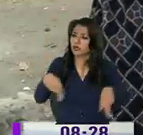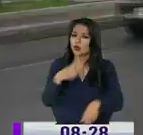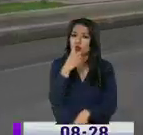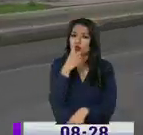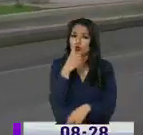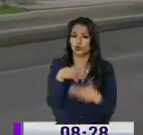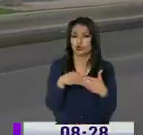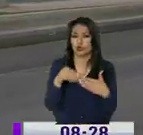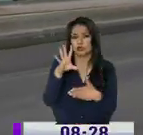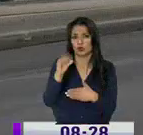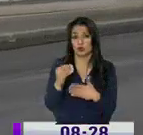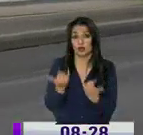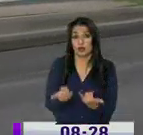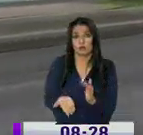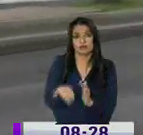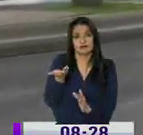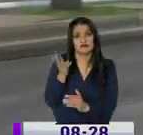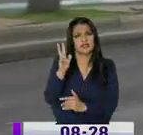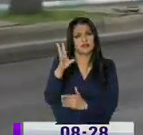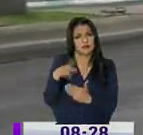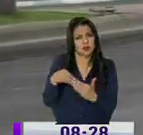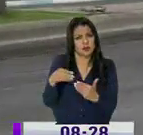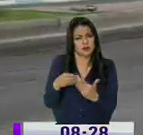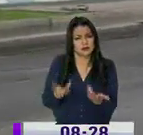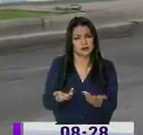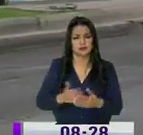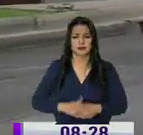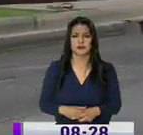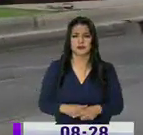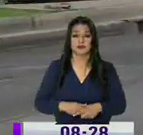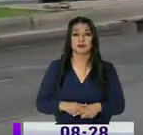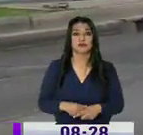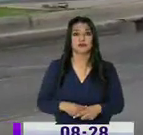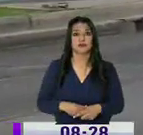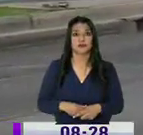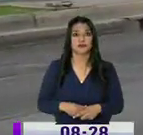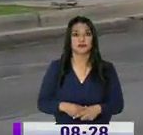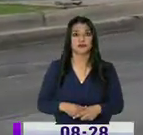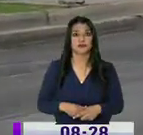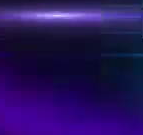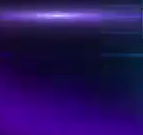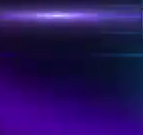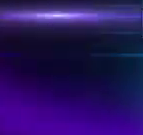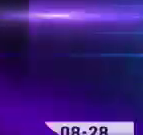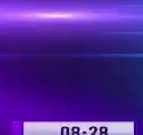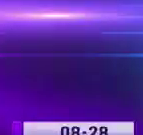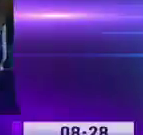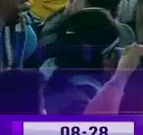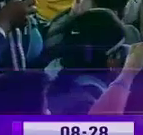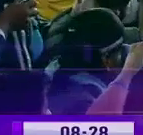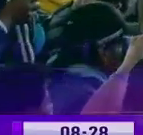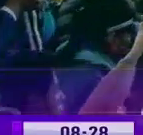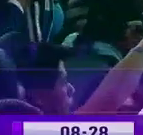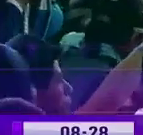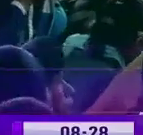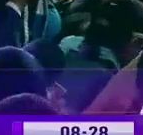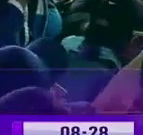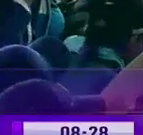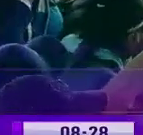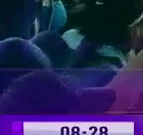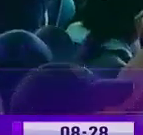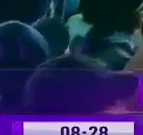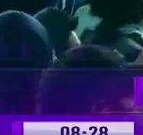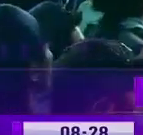$1.50. Con cámaras, Eduardo García desde la provincia de Manabí, informó Wendy Delgado. Vamos a un corte comercial,